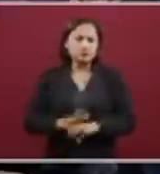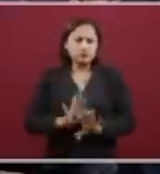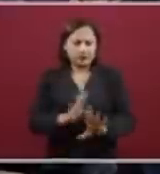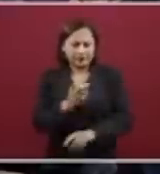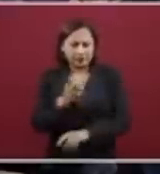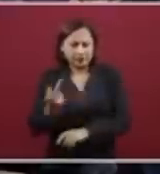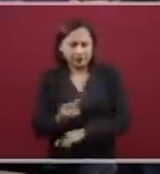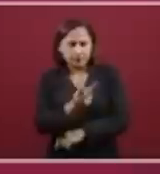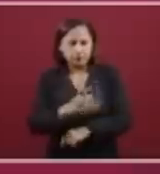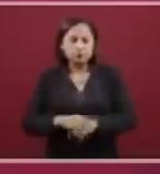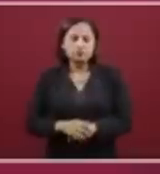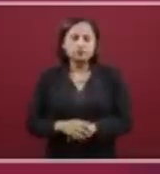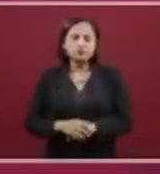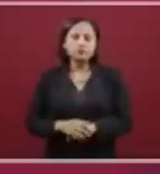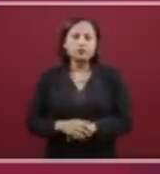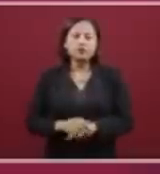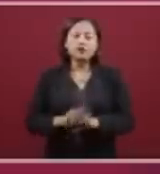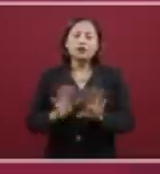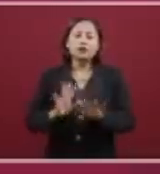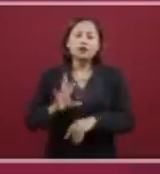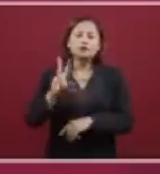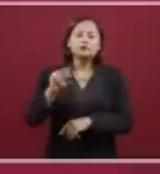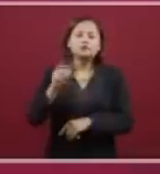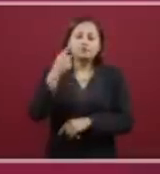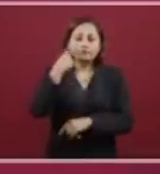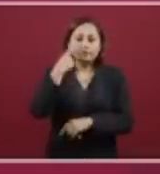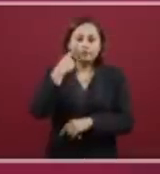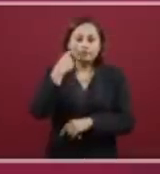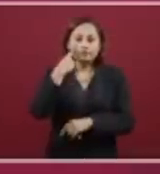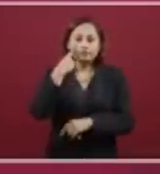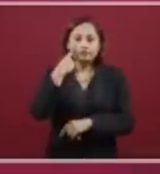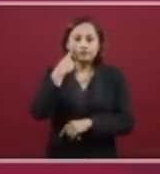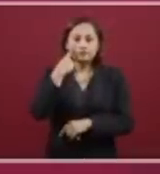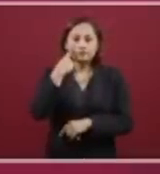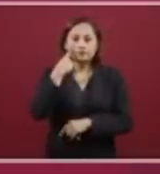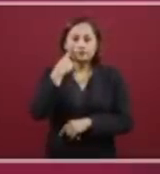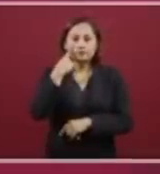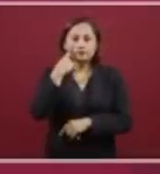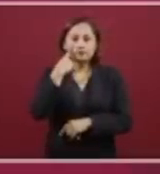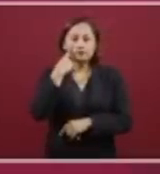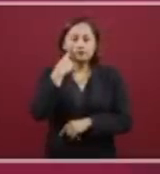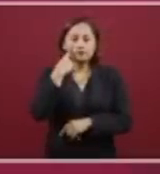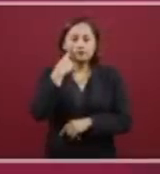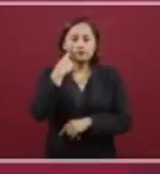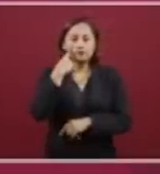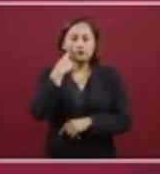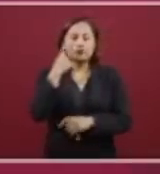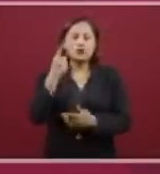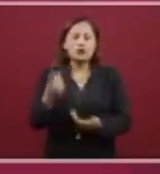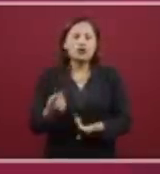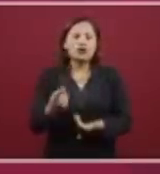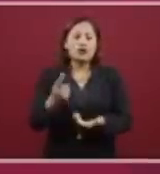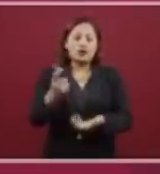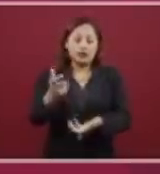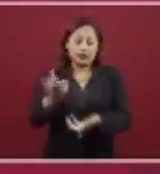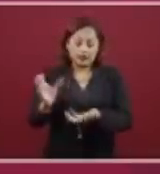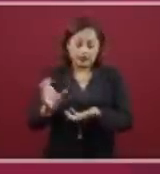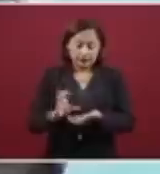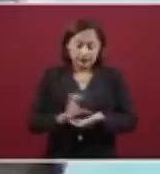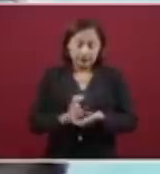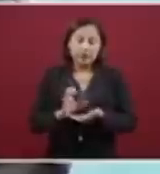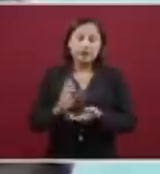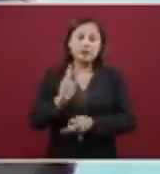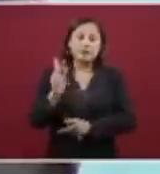una parte iba a ser el pse se asumió deuda y esa deuda estaba garantizada con la